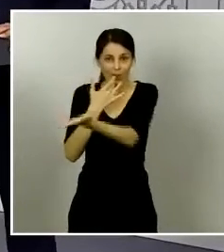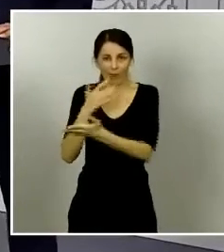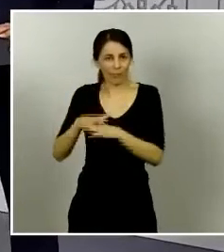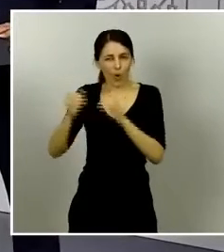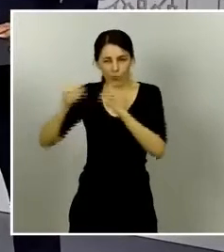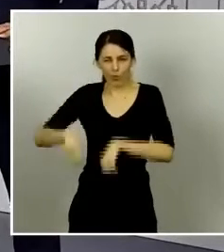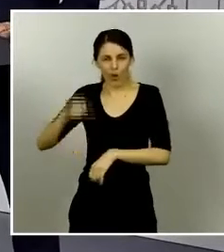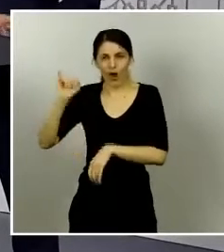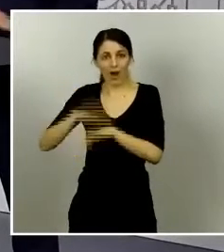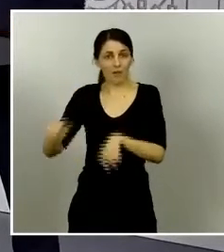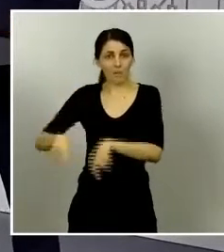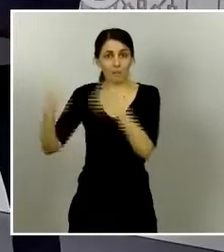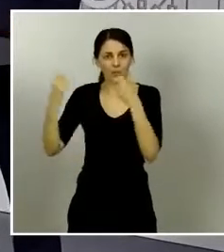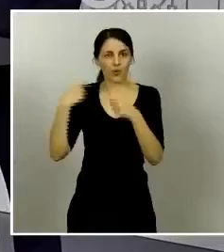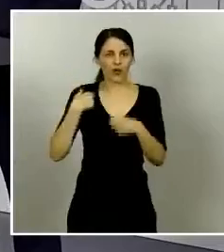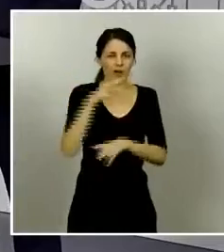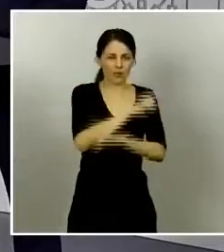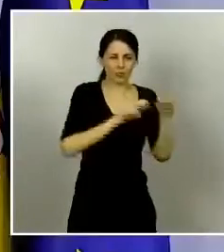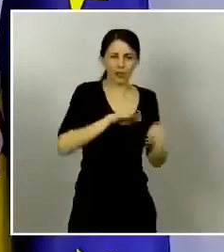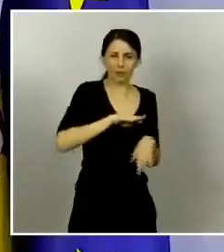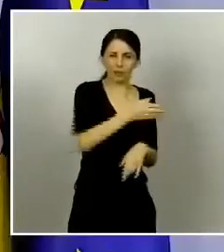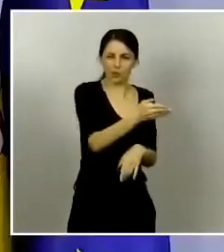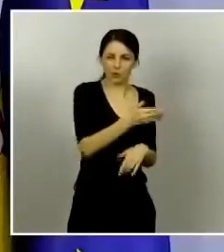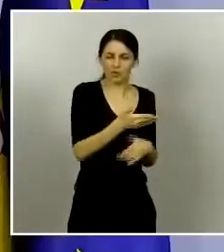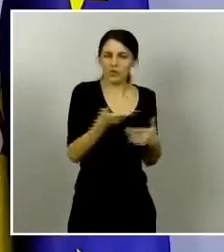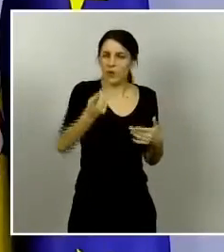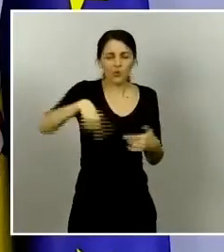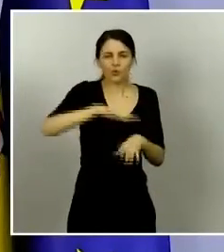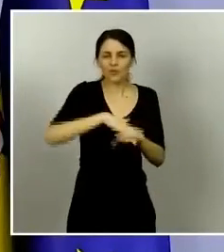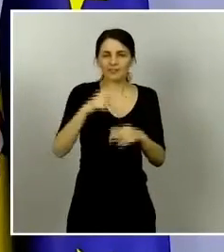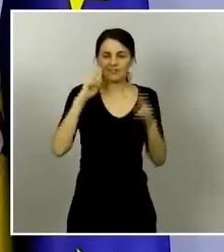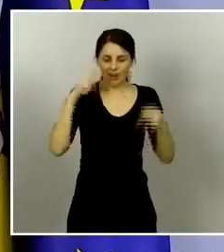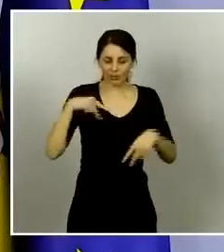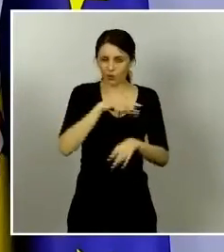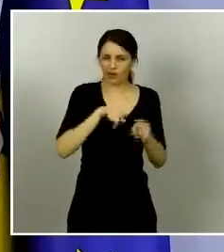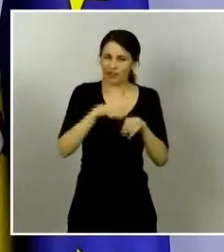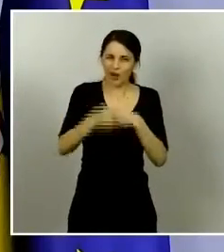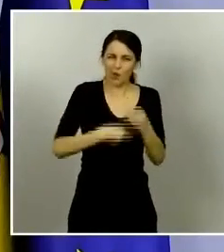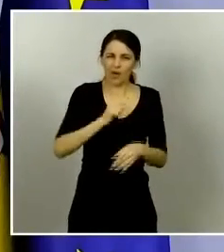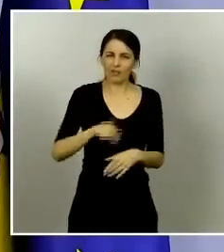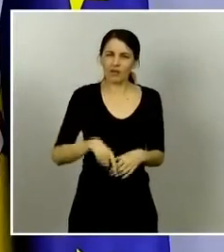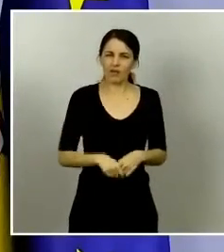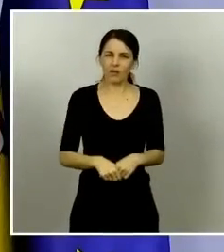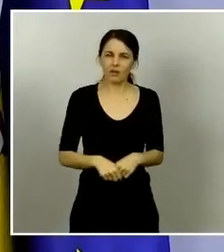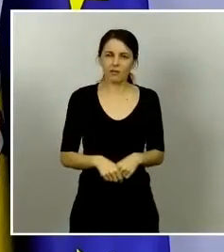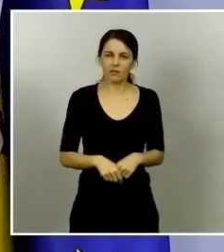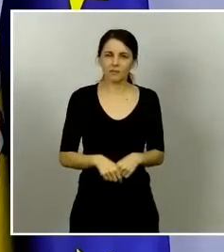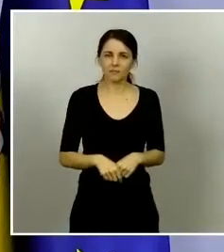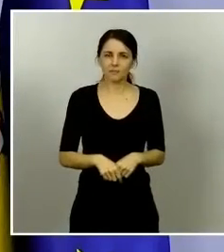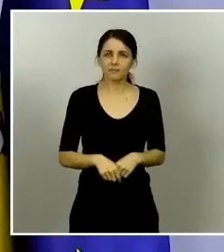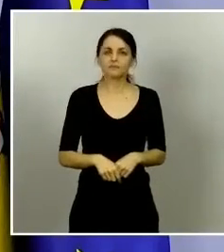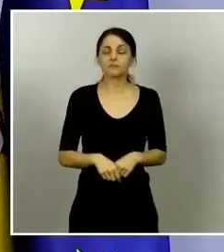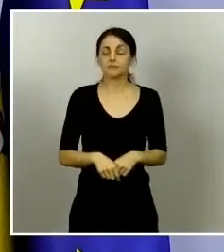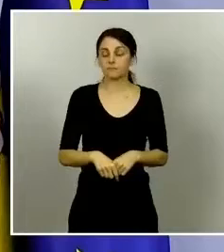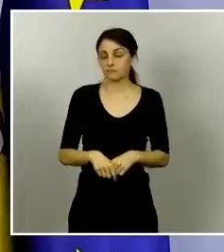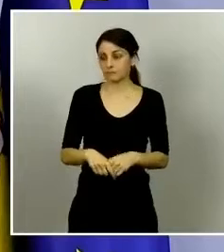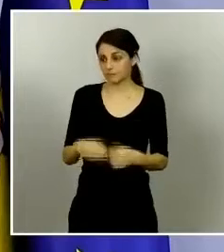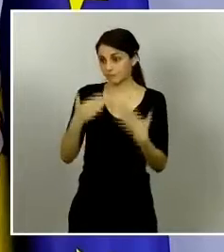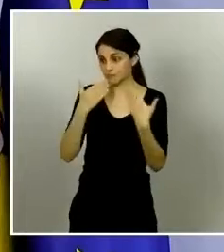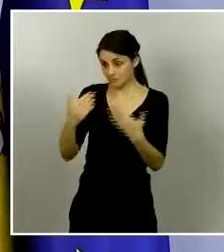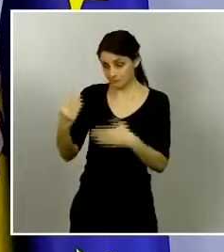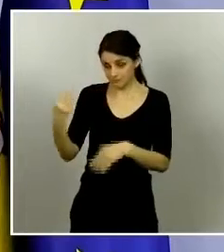votos que no tenía garantizados con Esquerra, que siempre se lo había garantizado? Muchas gracias. Muchas gracias, Joan, por